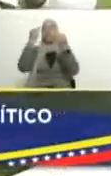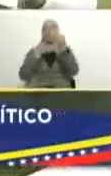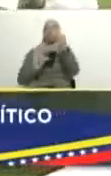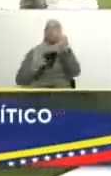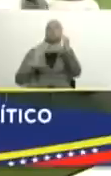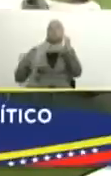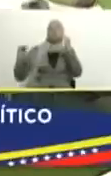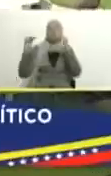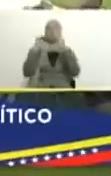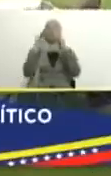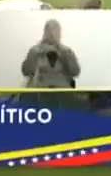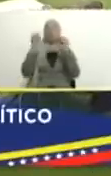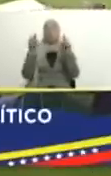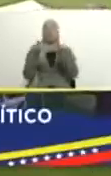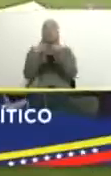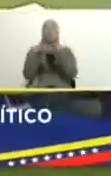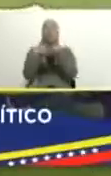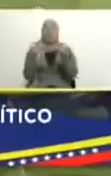la pobreza.